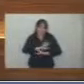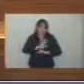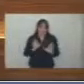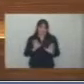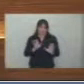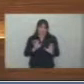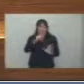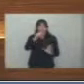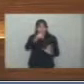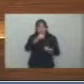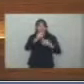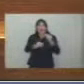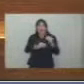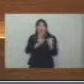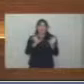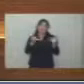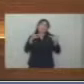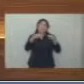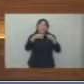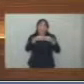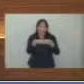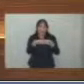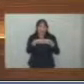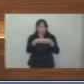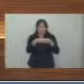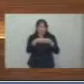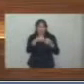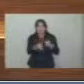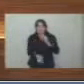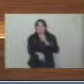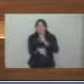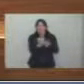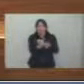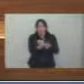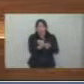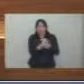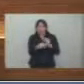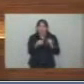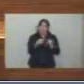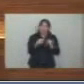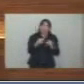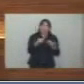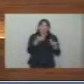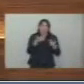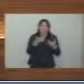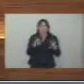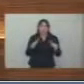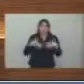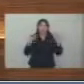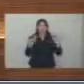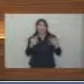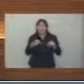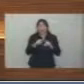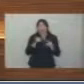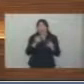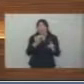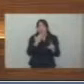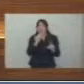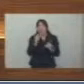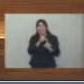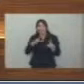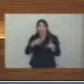haga un partido que sale o que surge de una manera un tanto abrupta, como puede ser el caso de Foro, allá cada cual. Que lo diga el